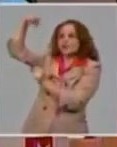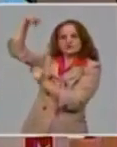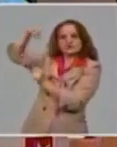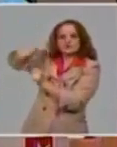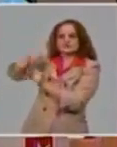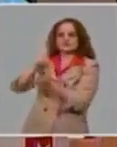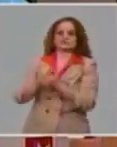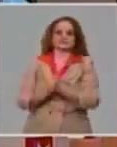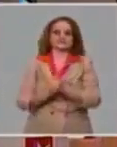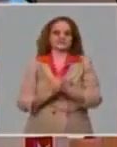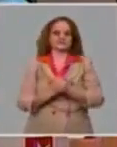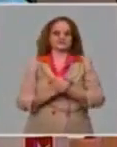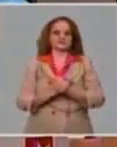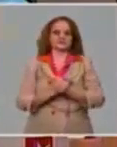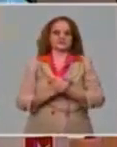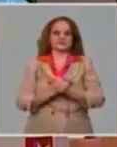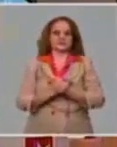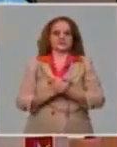Hay soluciones